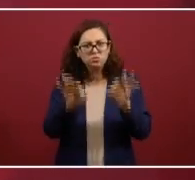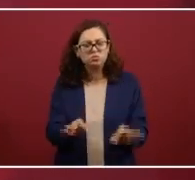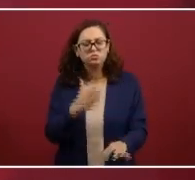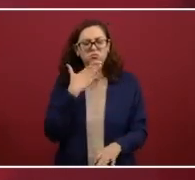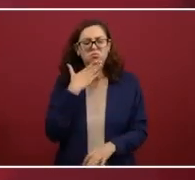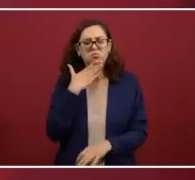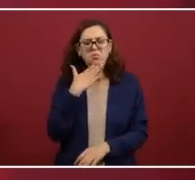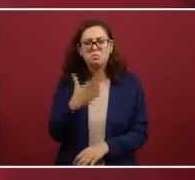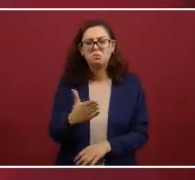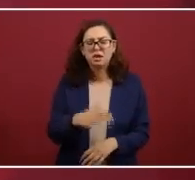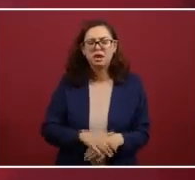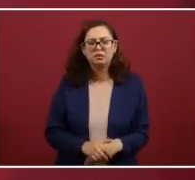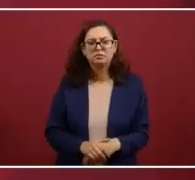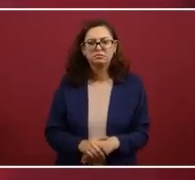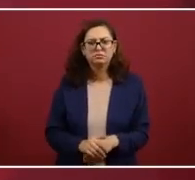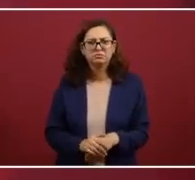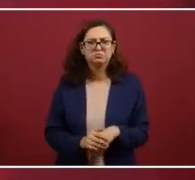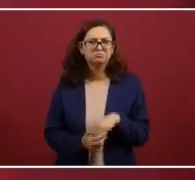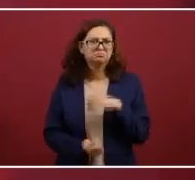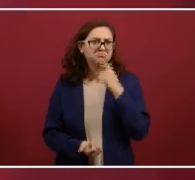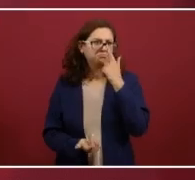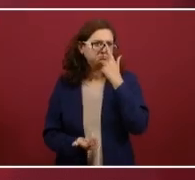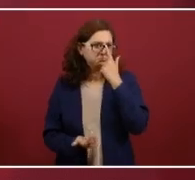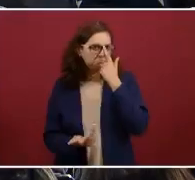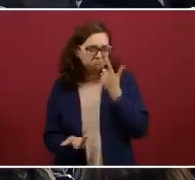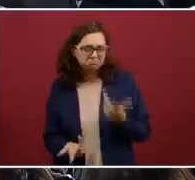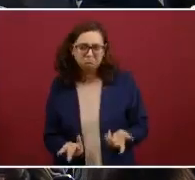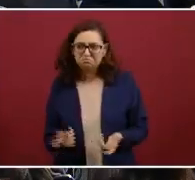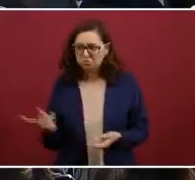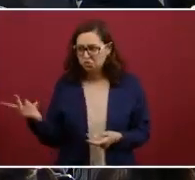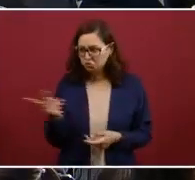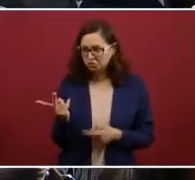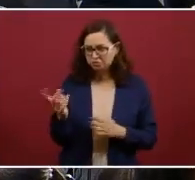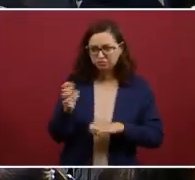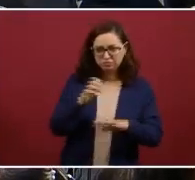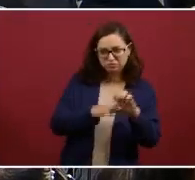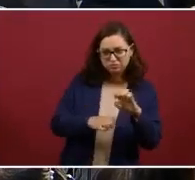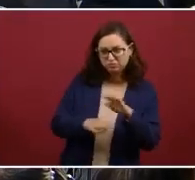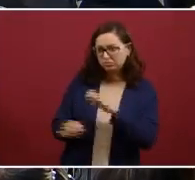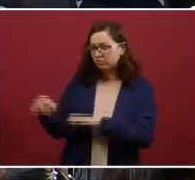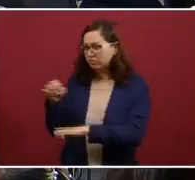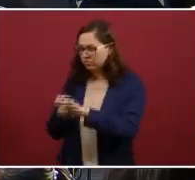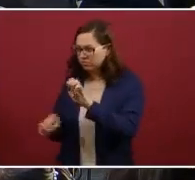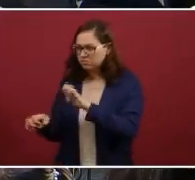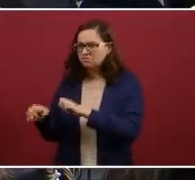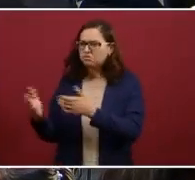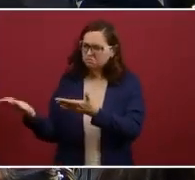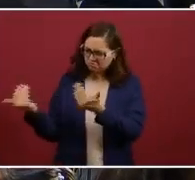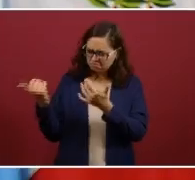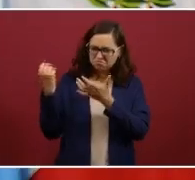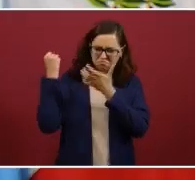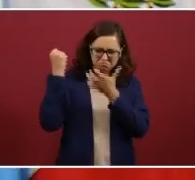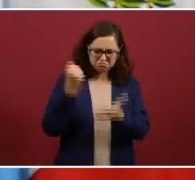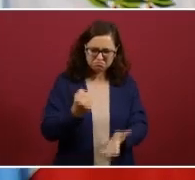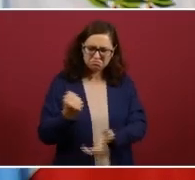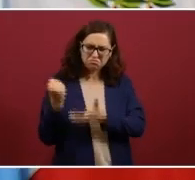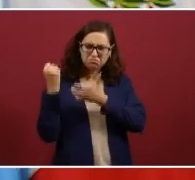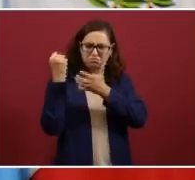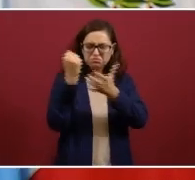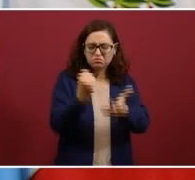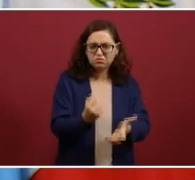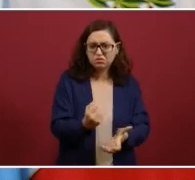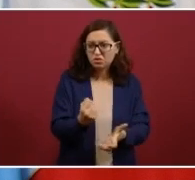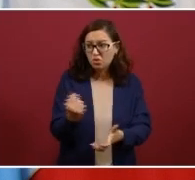Entonces, queremos que las empresas sigan invirtiendo en el país,